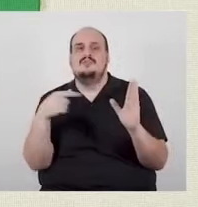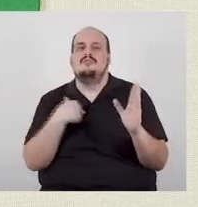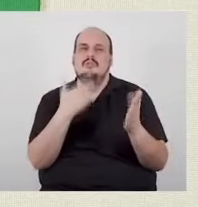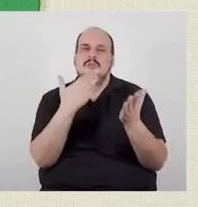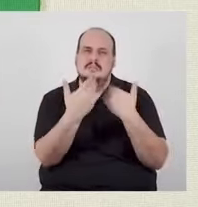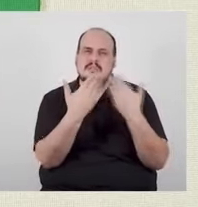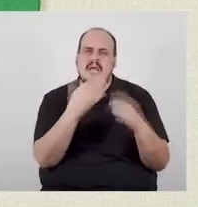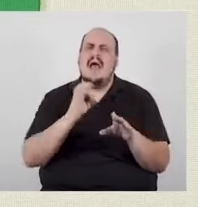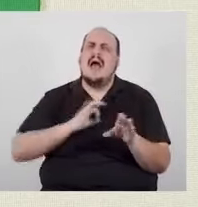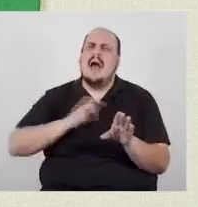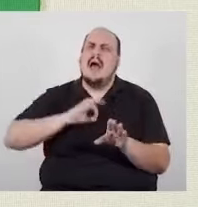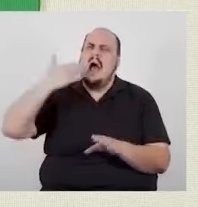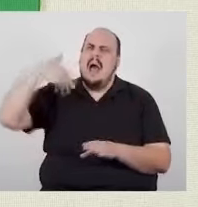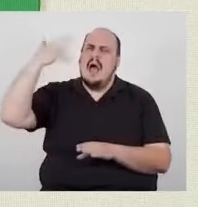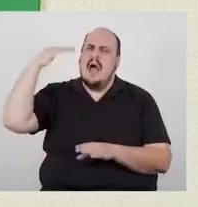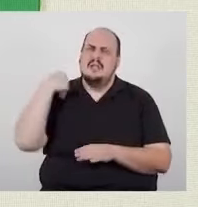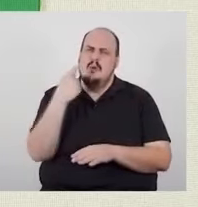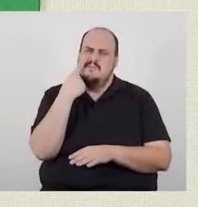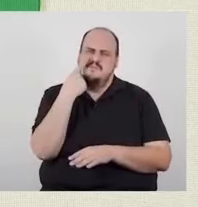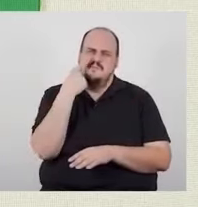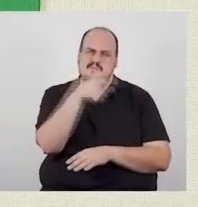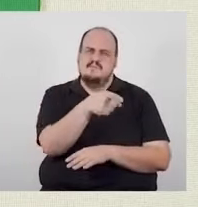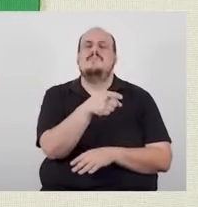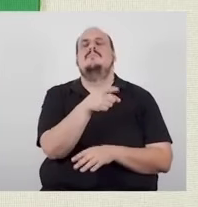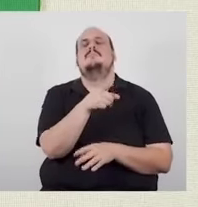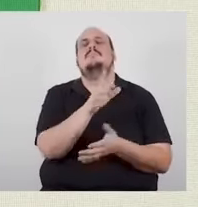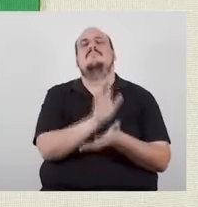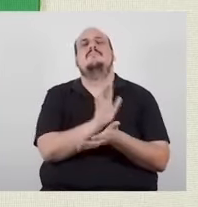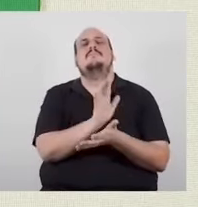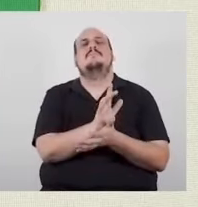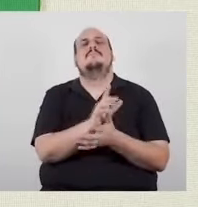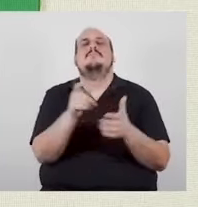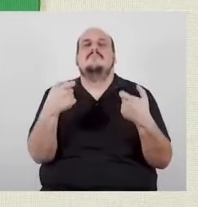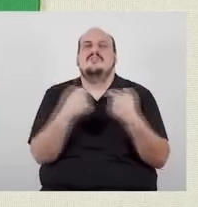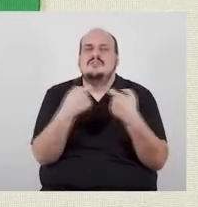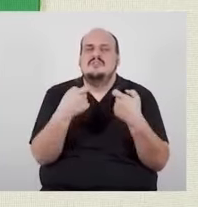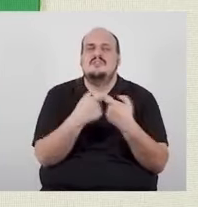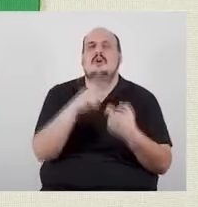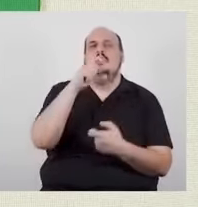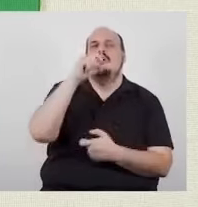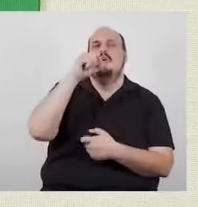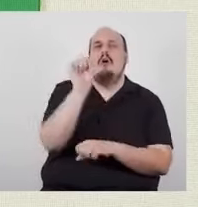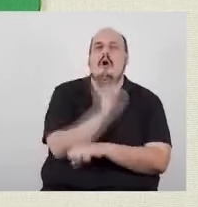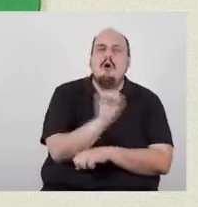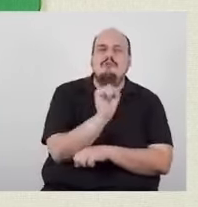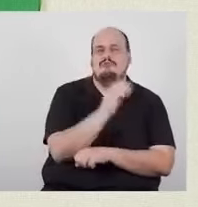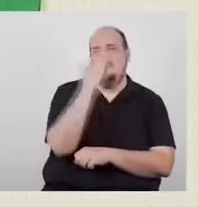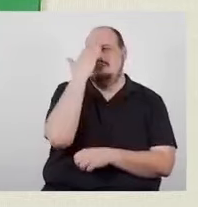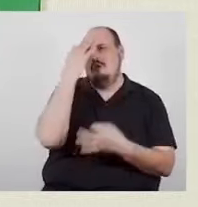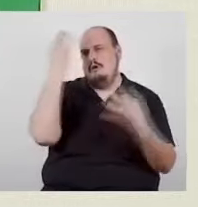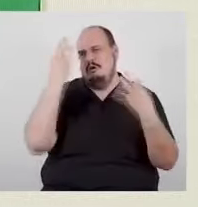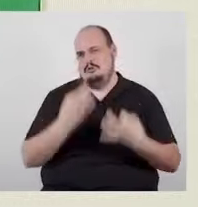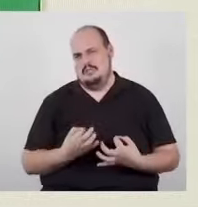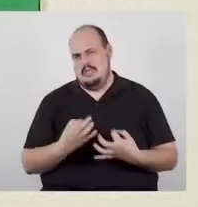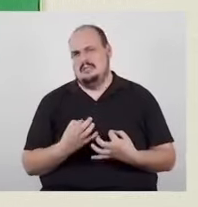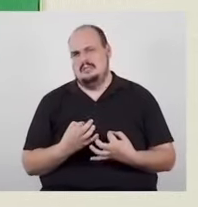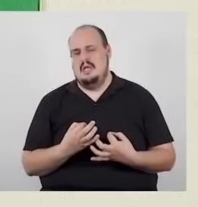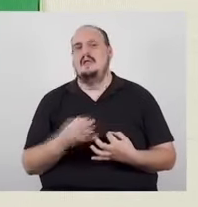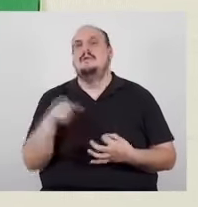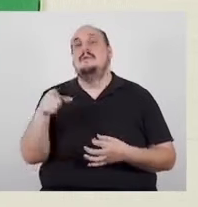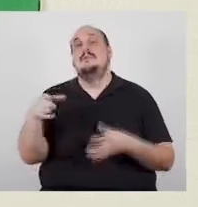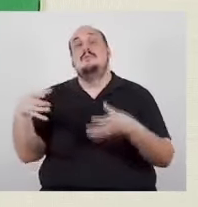hace muchísimos años, que los conozco, a la gente de Conduciendo a Conciencia, los padres y madres, de los chicos y